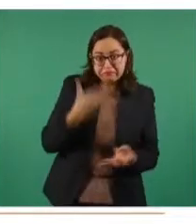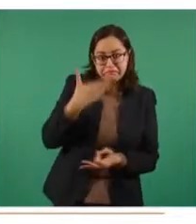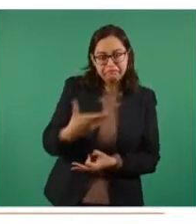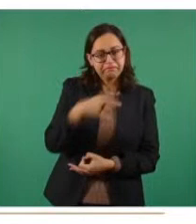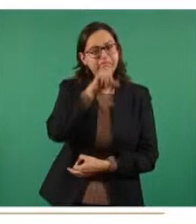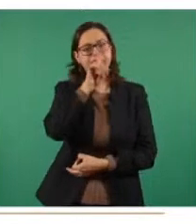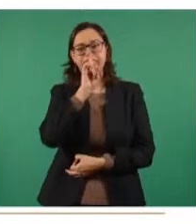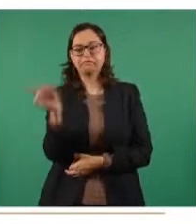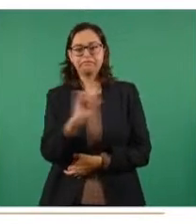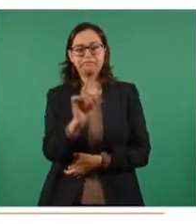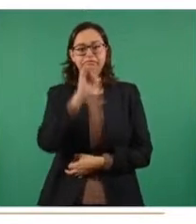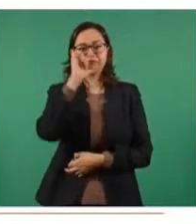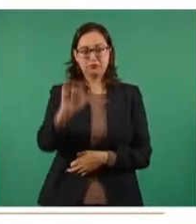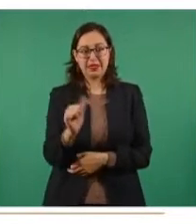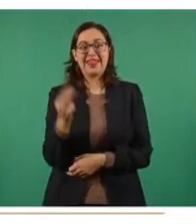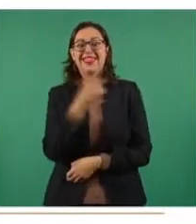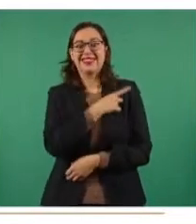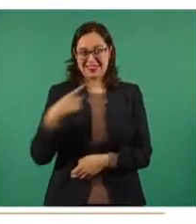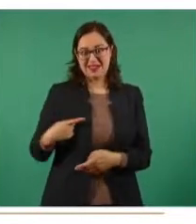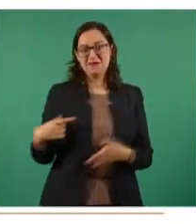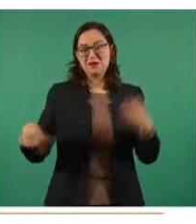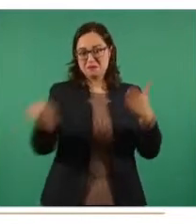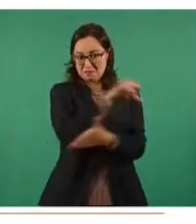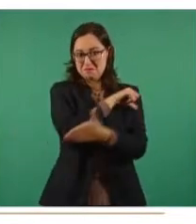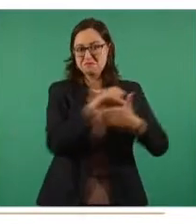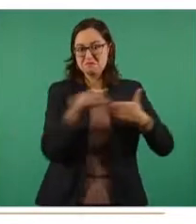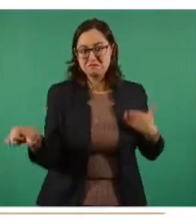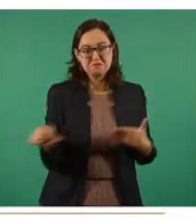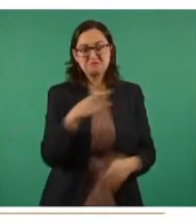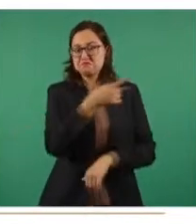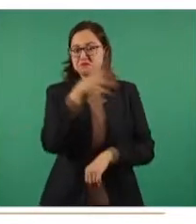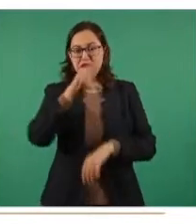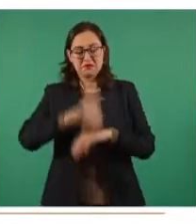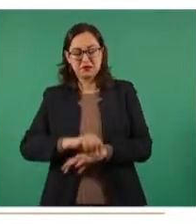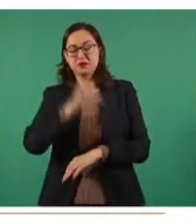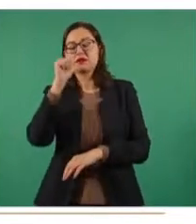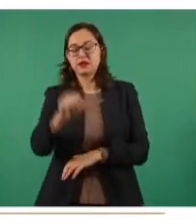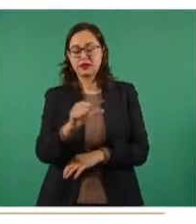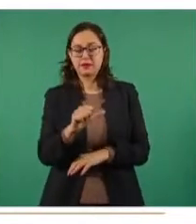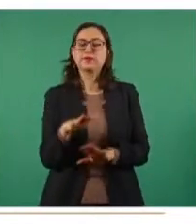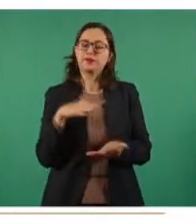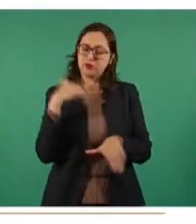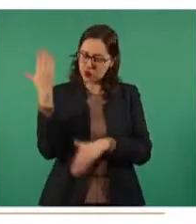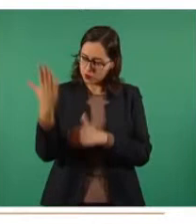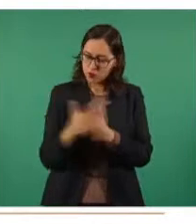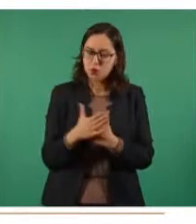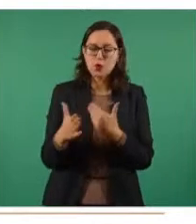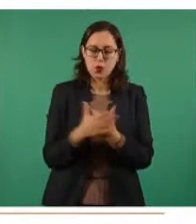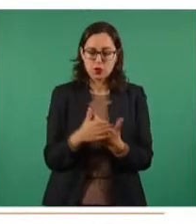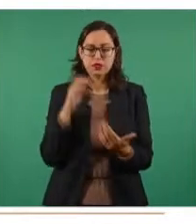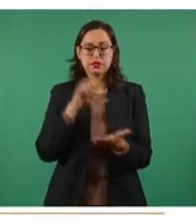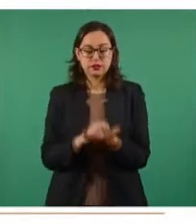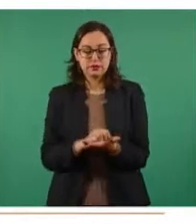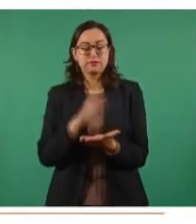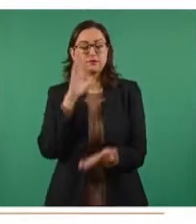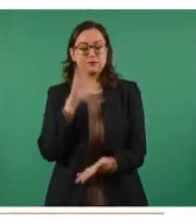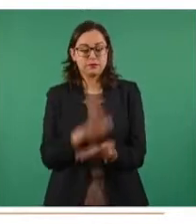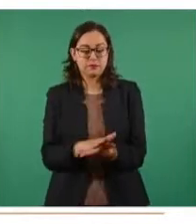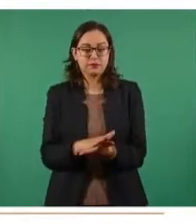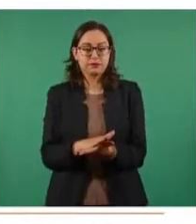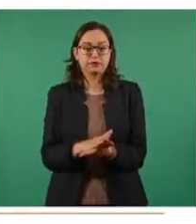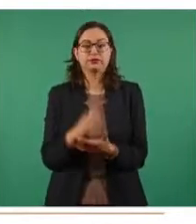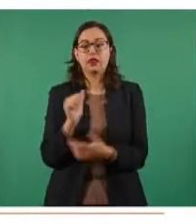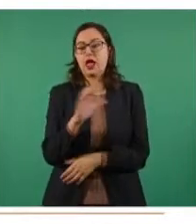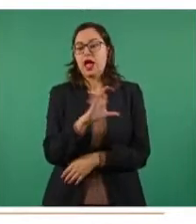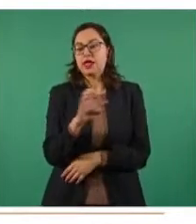gasolinera no se dejó colocarlos los sellos y las que vamos a estar visitando en operativo especial junto con